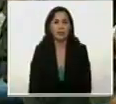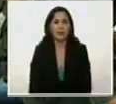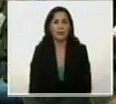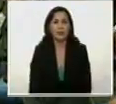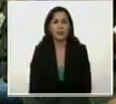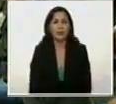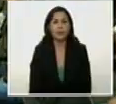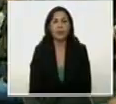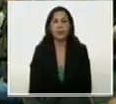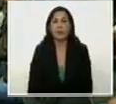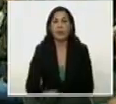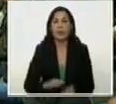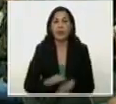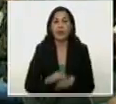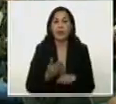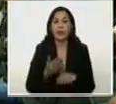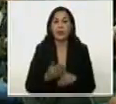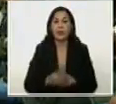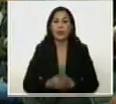Porque